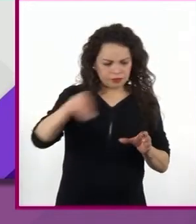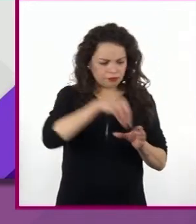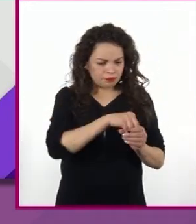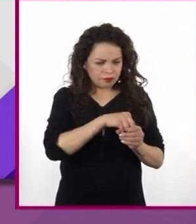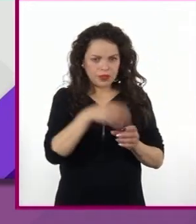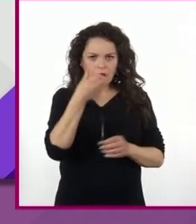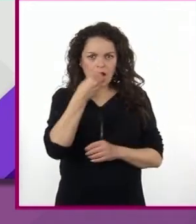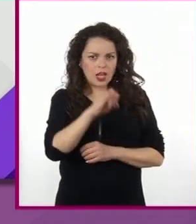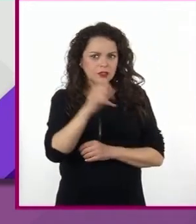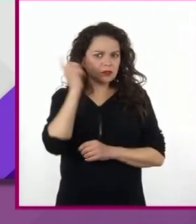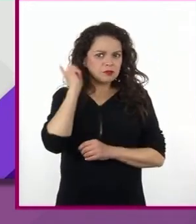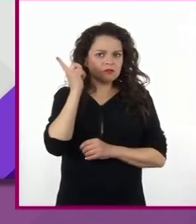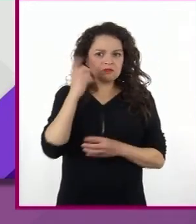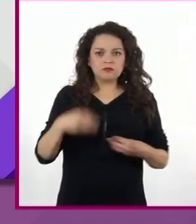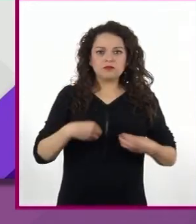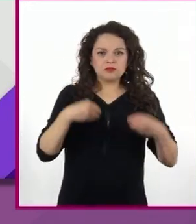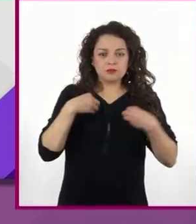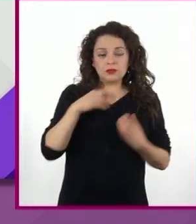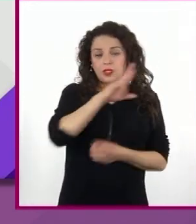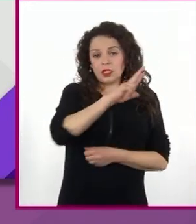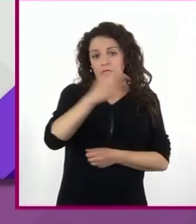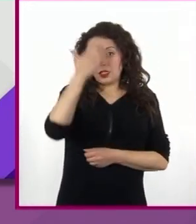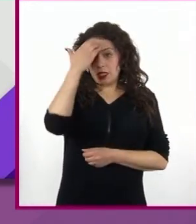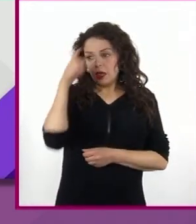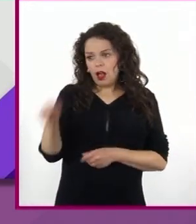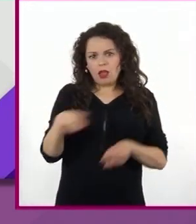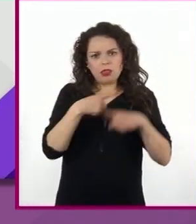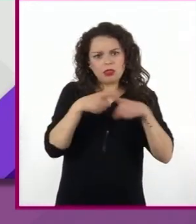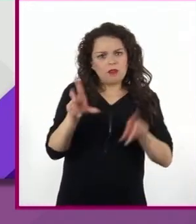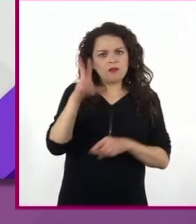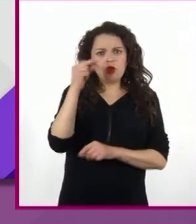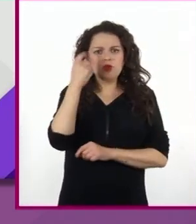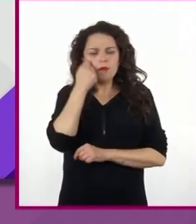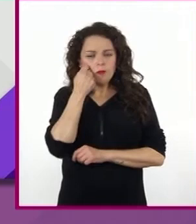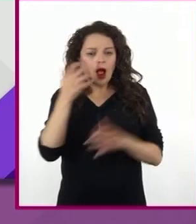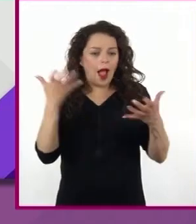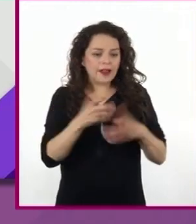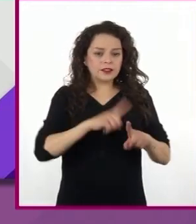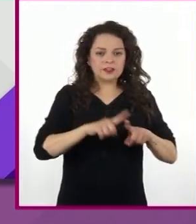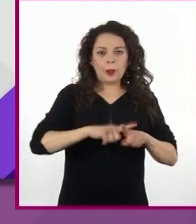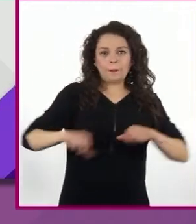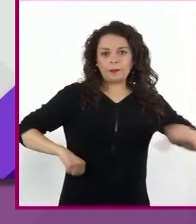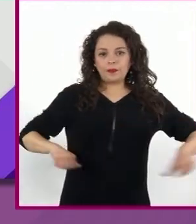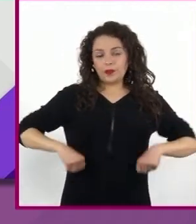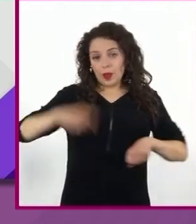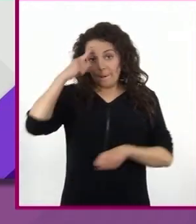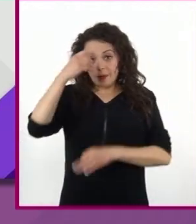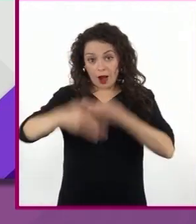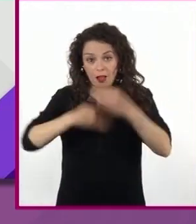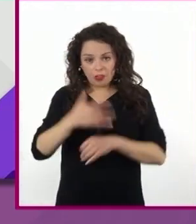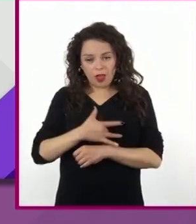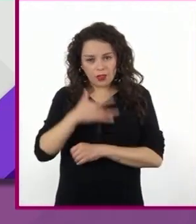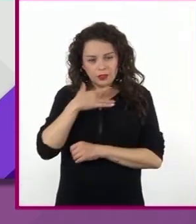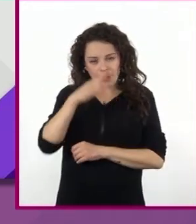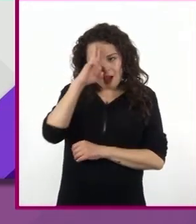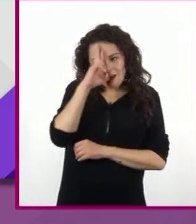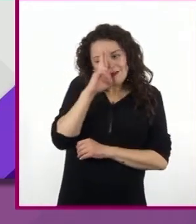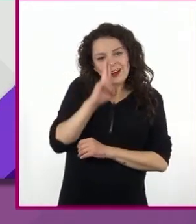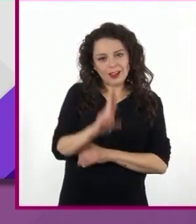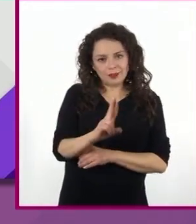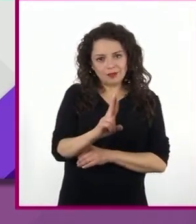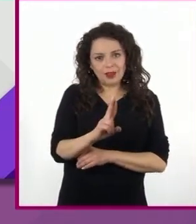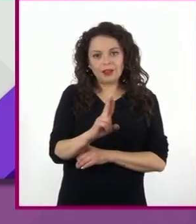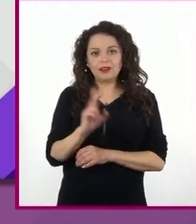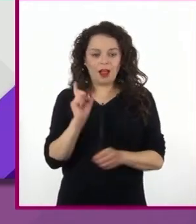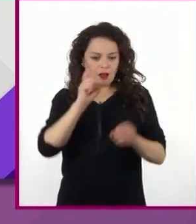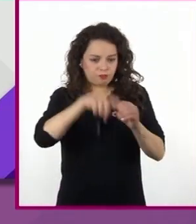cotidianidad tiene que ver con reconocer las diferencias y realizar acciones para que todas las personas se sientan respetadas y como parte de un grupo